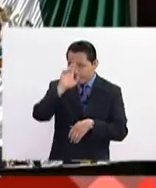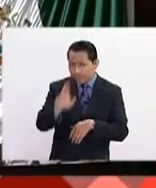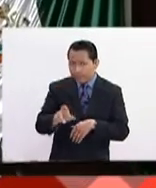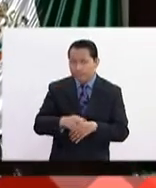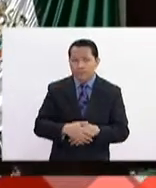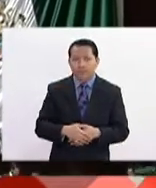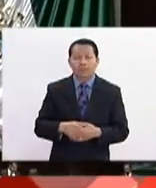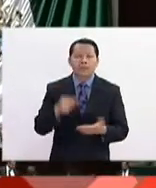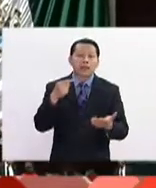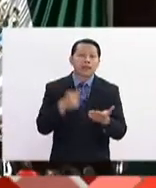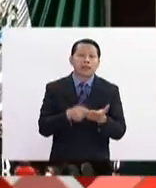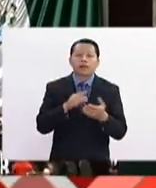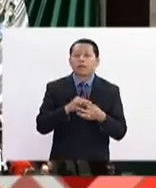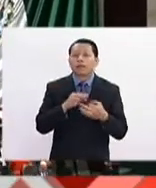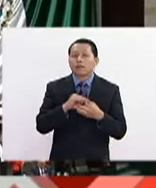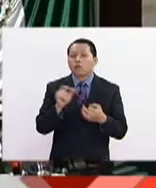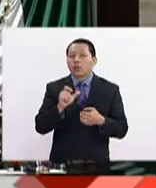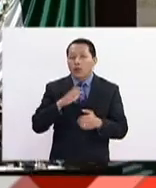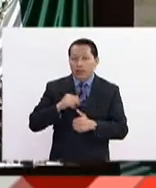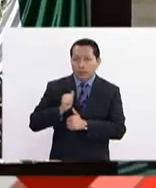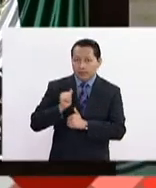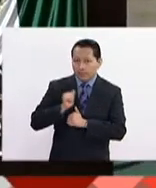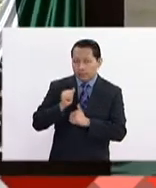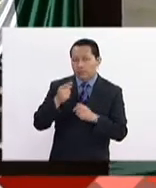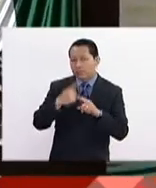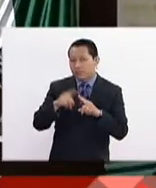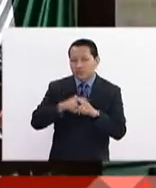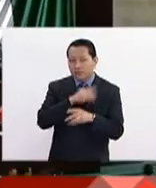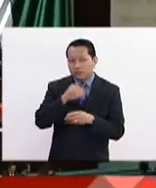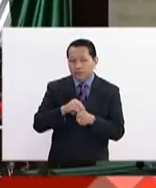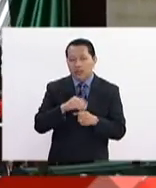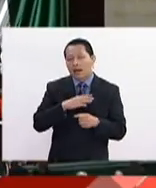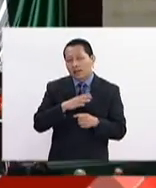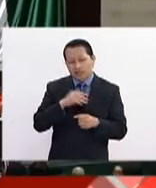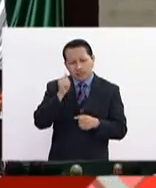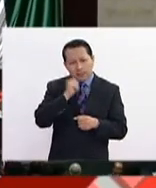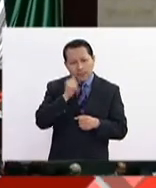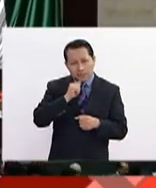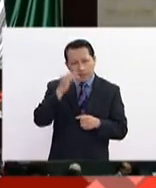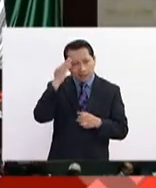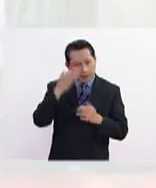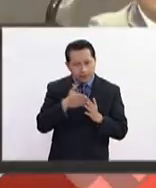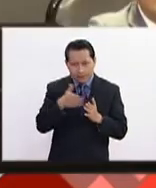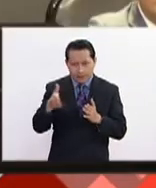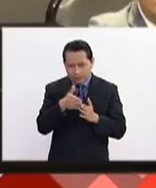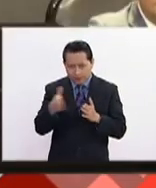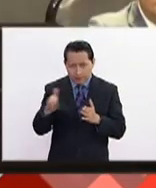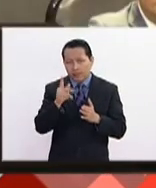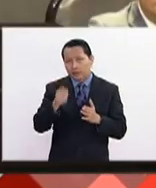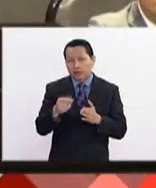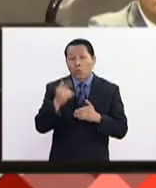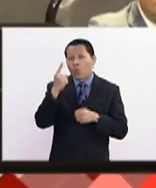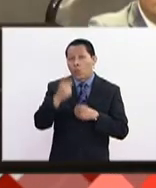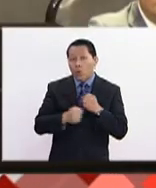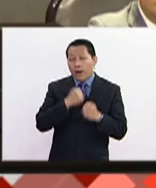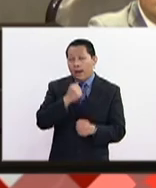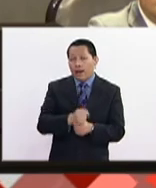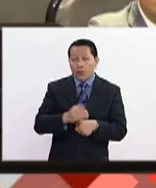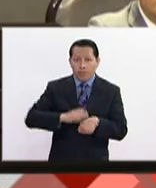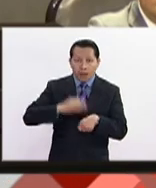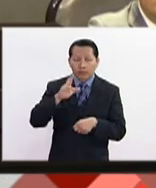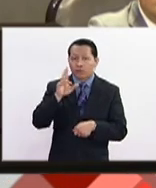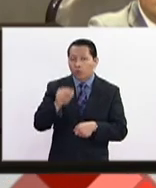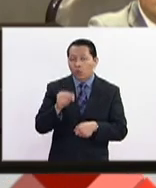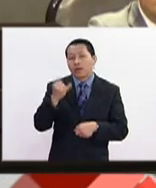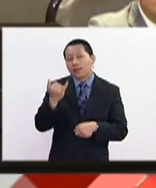que toda intervención de fuerzas federales y armadas estarán sujetas a una temporalidad específica que no exceda a un año, y únicamente